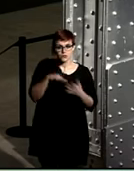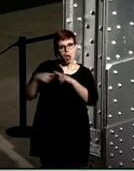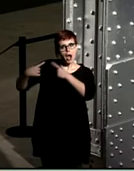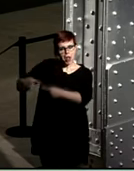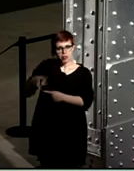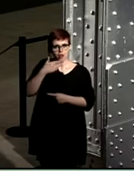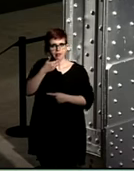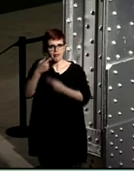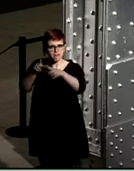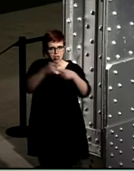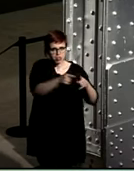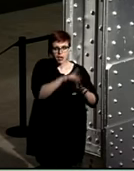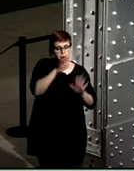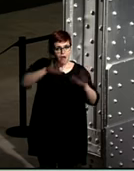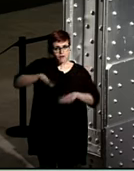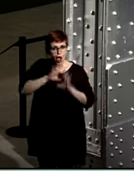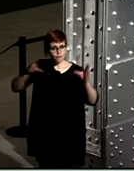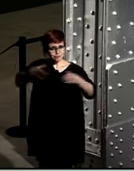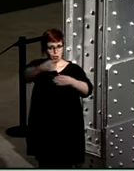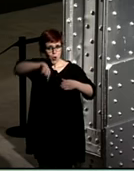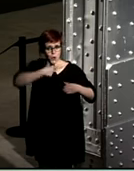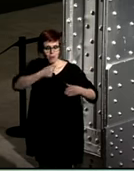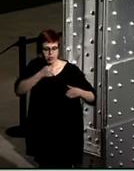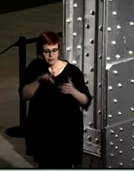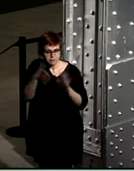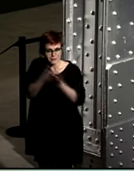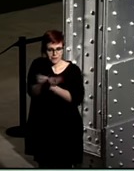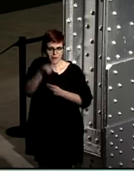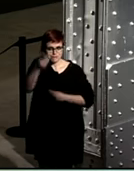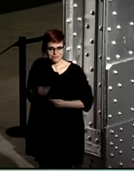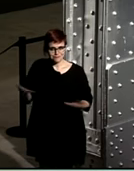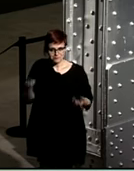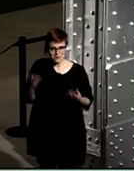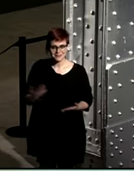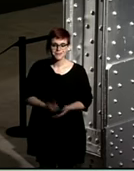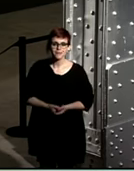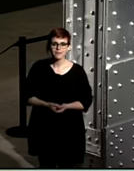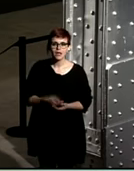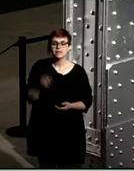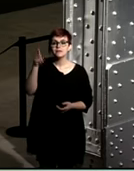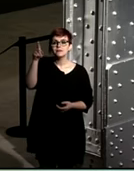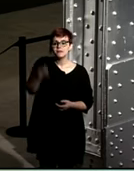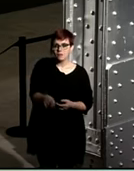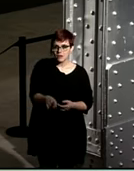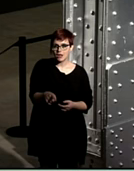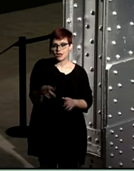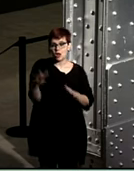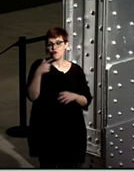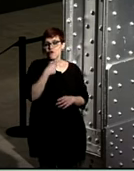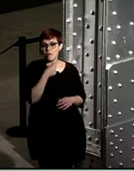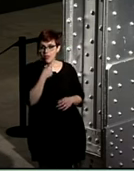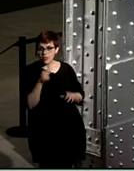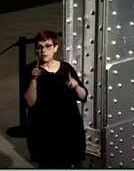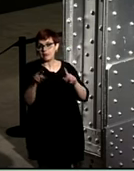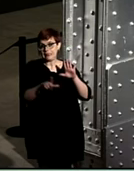dispares tratándola tan bien, es que la comedia y el cine español probablemente tiene mucho futuro. Y la tele y la comedia también tiene mucho futuro.